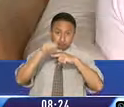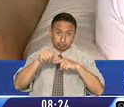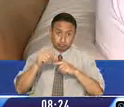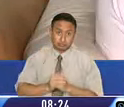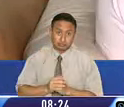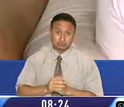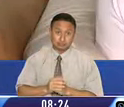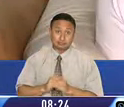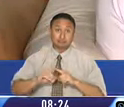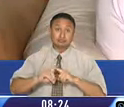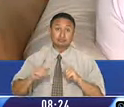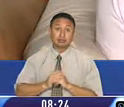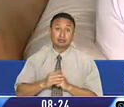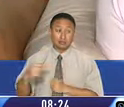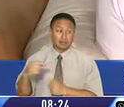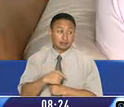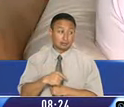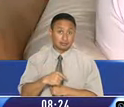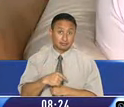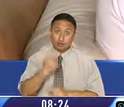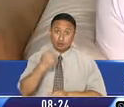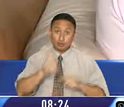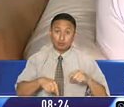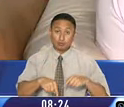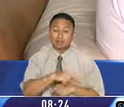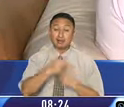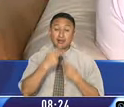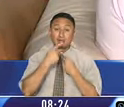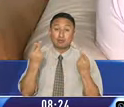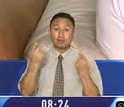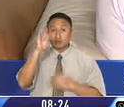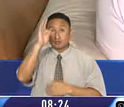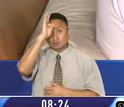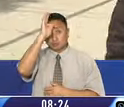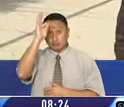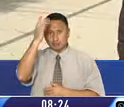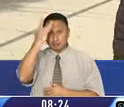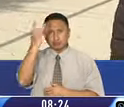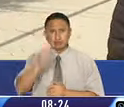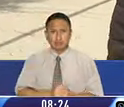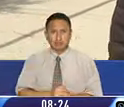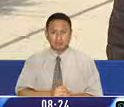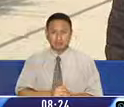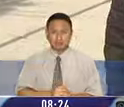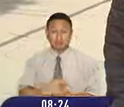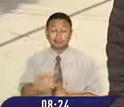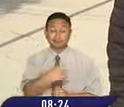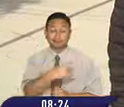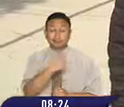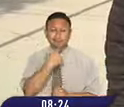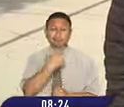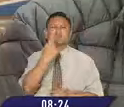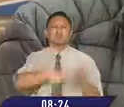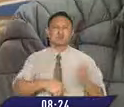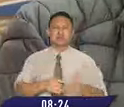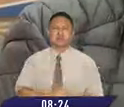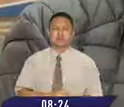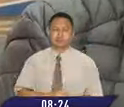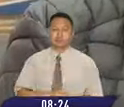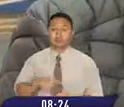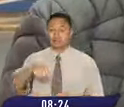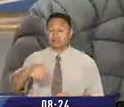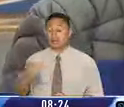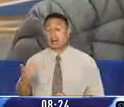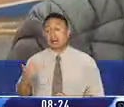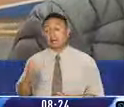ese procedimiento no se lo puede realizar en el sistema público. ¿Por qué? Esto fue lo que le dijeron en la casa de salud. Pero no hay insumos, no